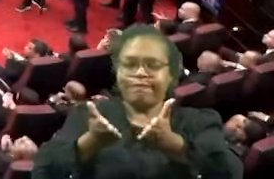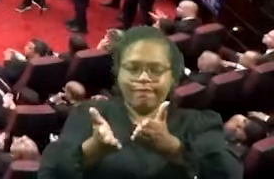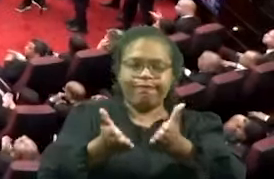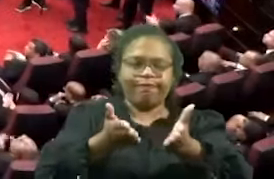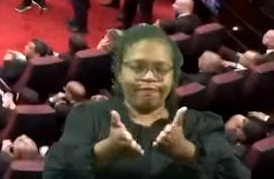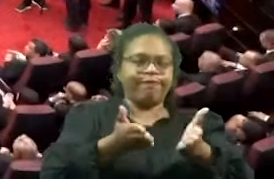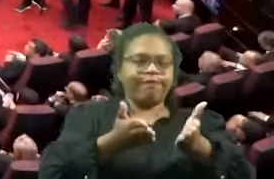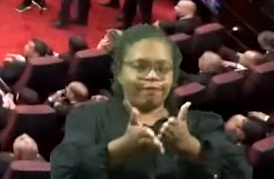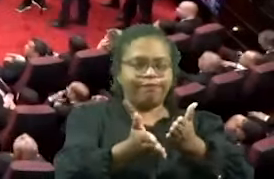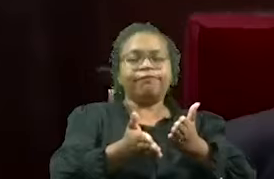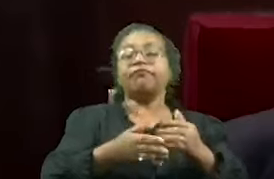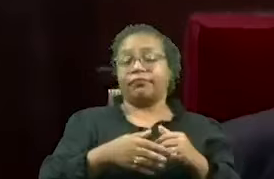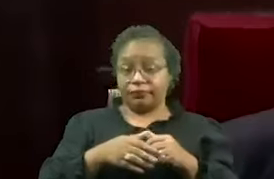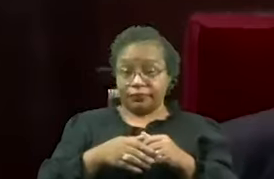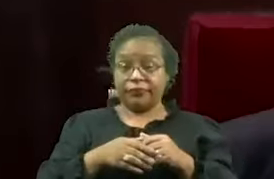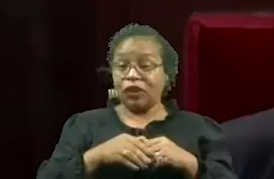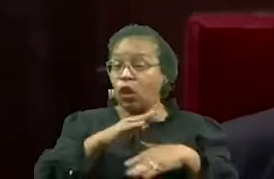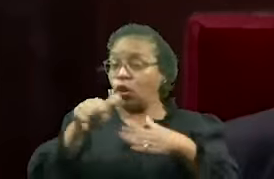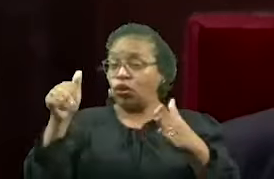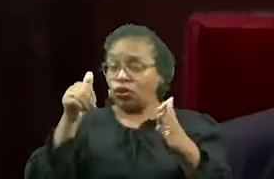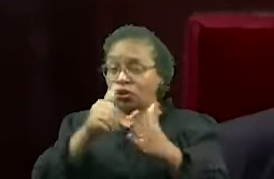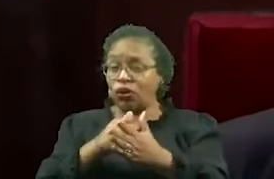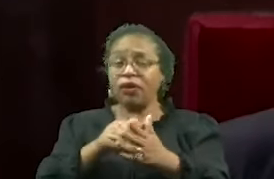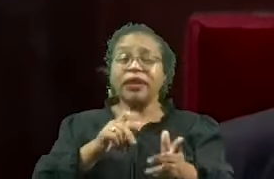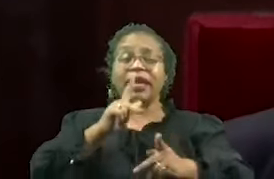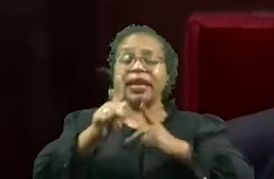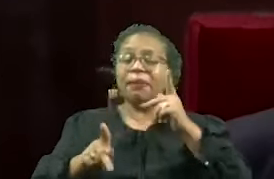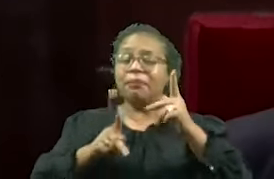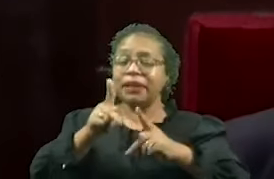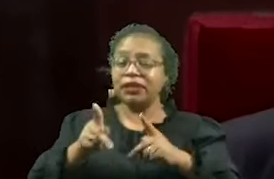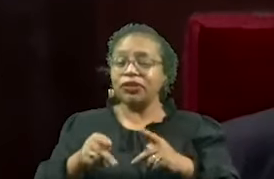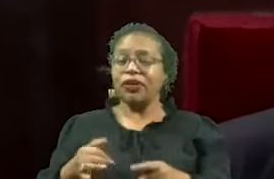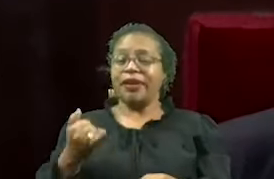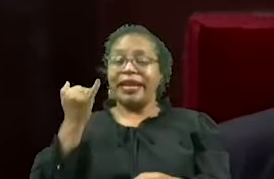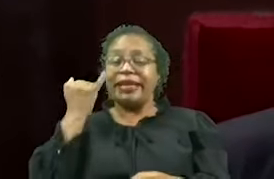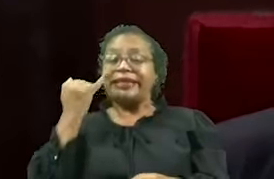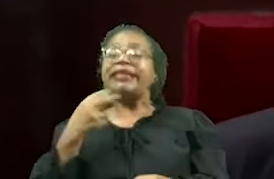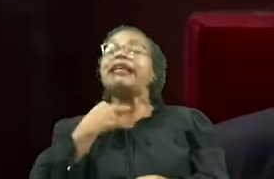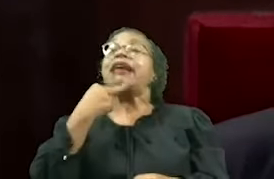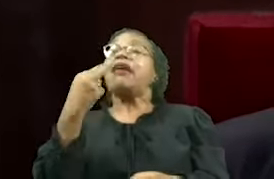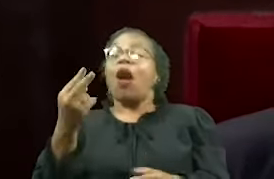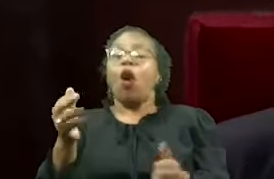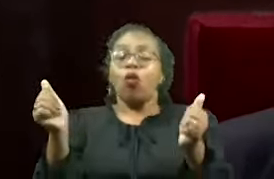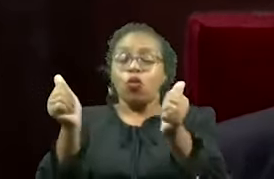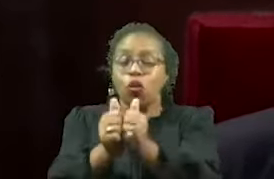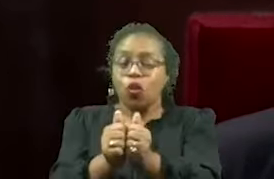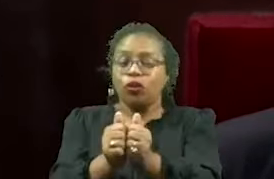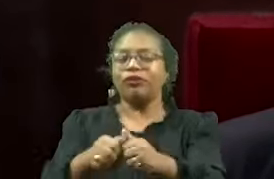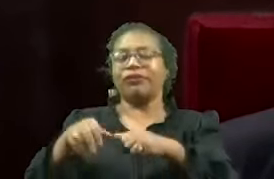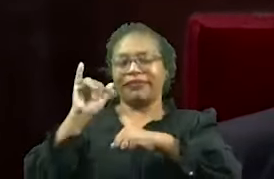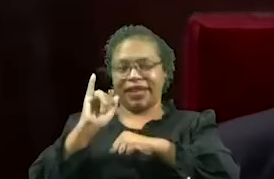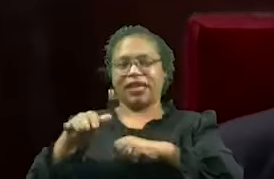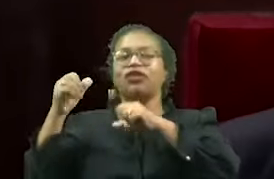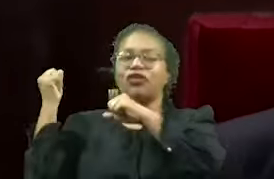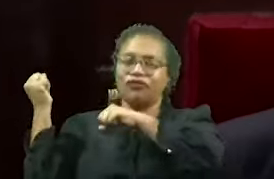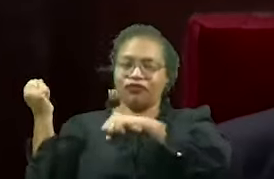él que la voz de todos es más fuerte que la de uno solo y que para gobernar no solo hay que